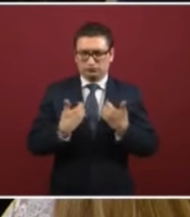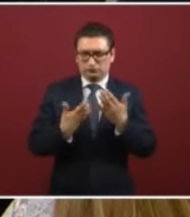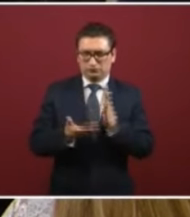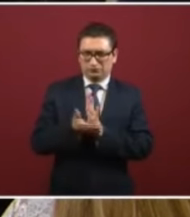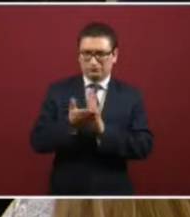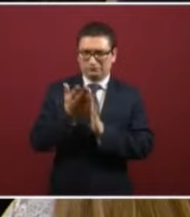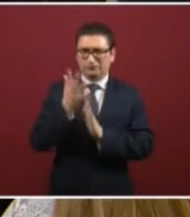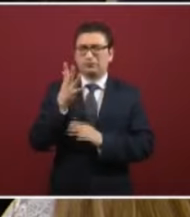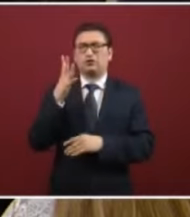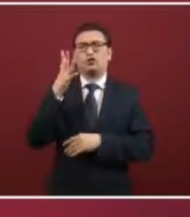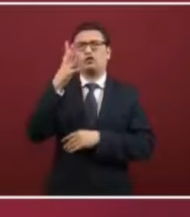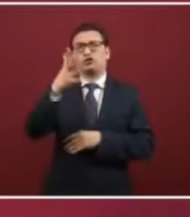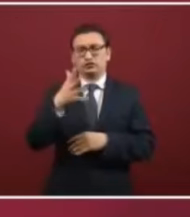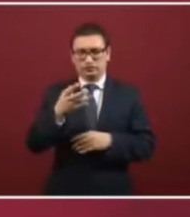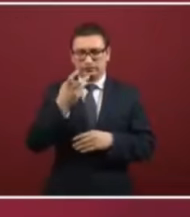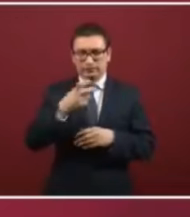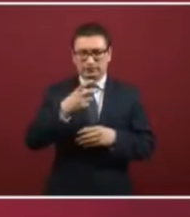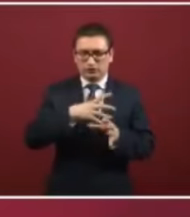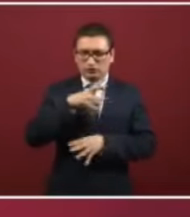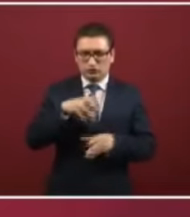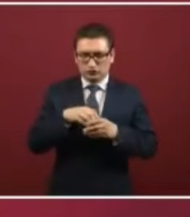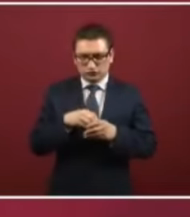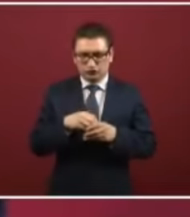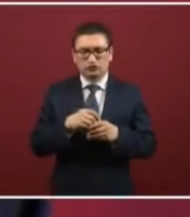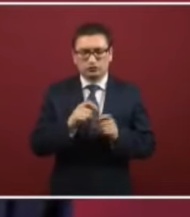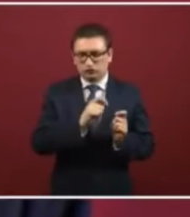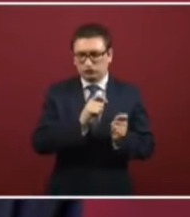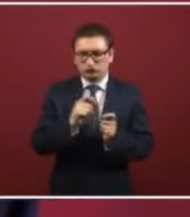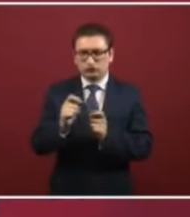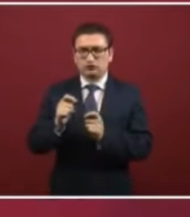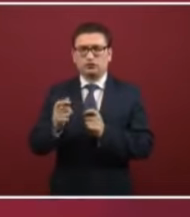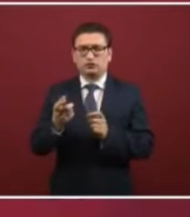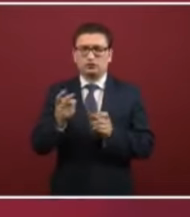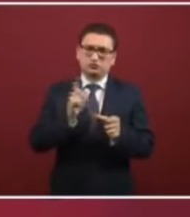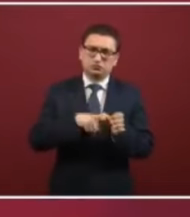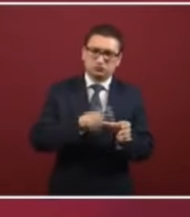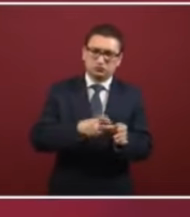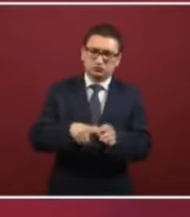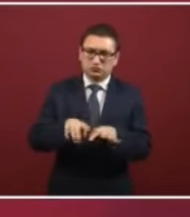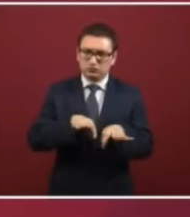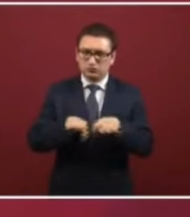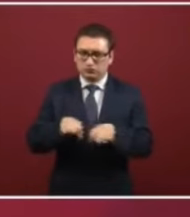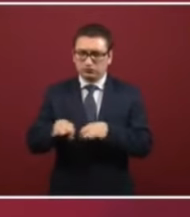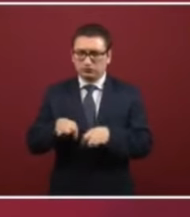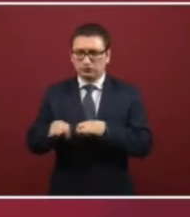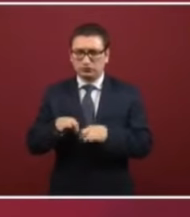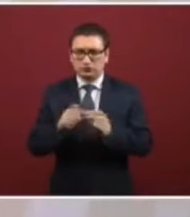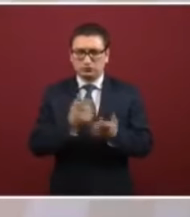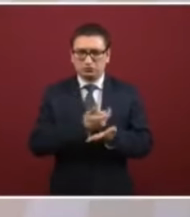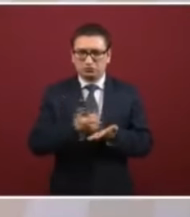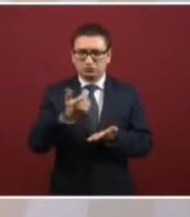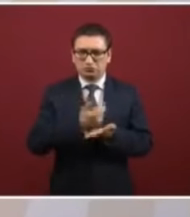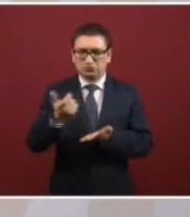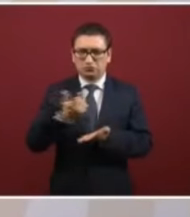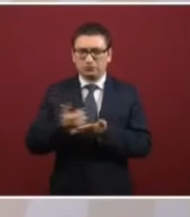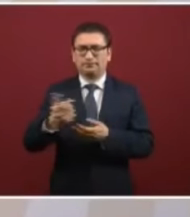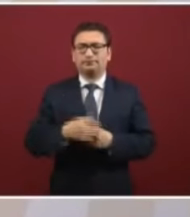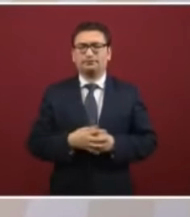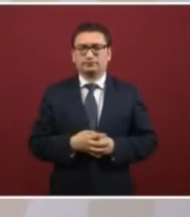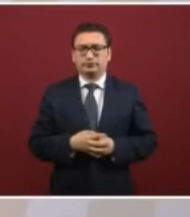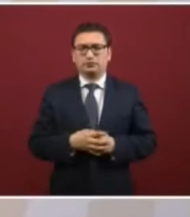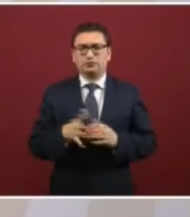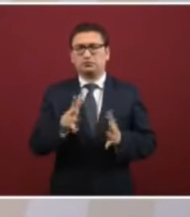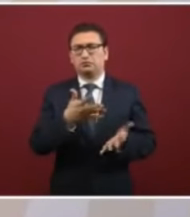debemos de llevar ya con tutores, trabajando, cobrando,